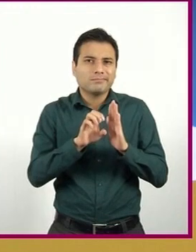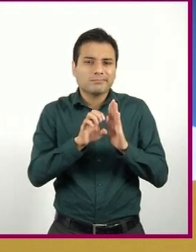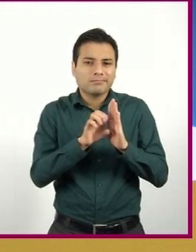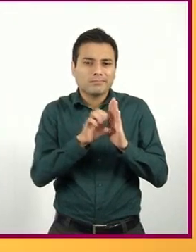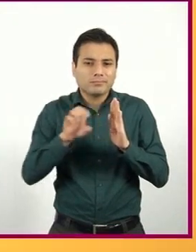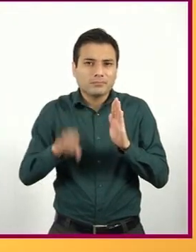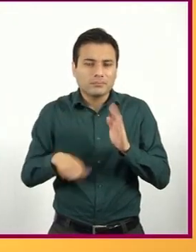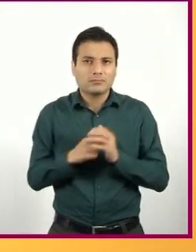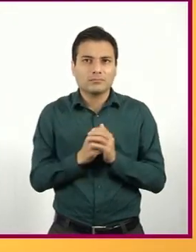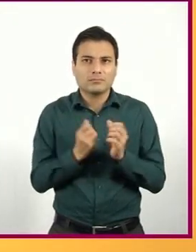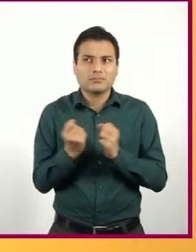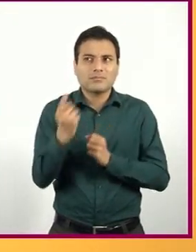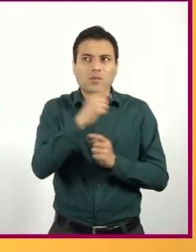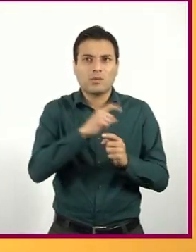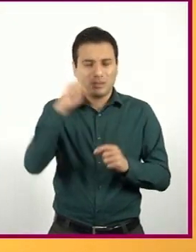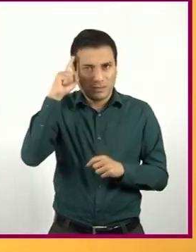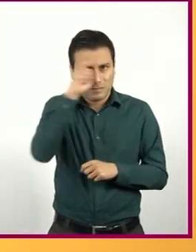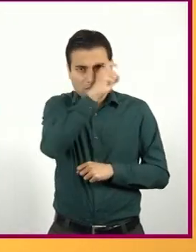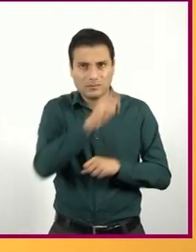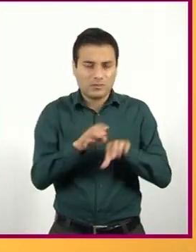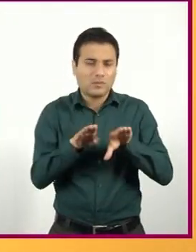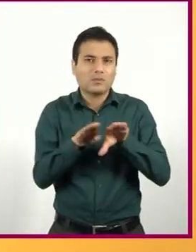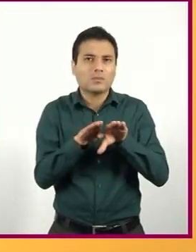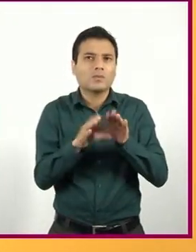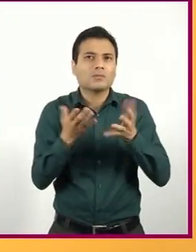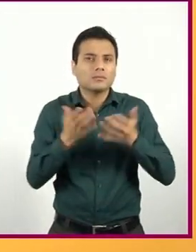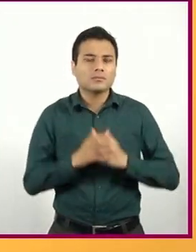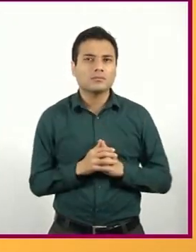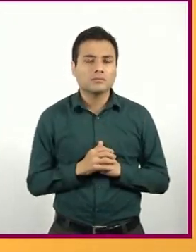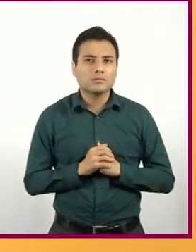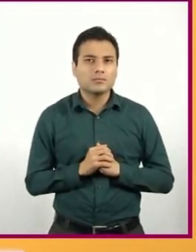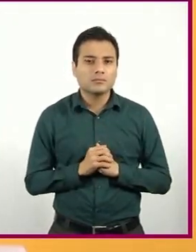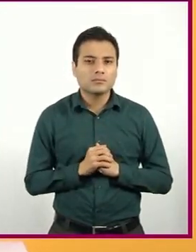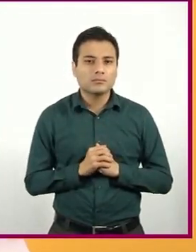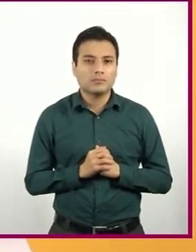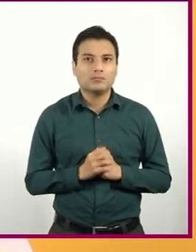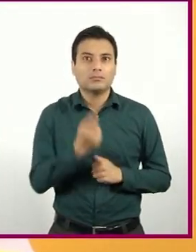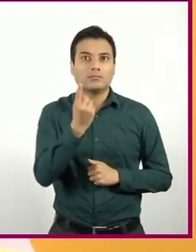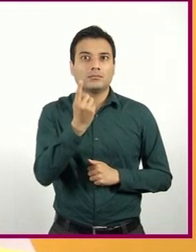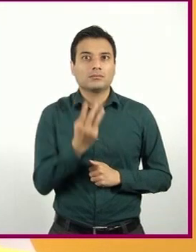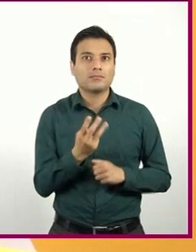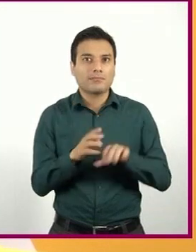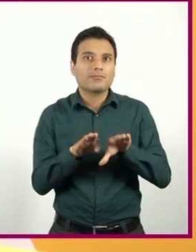hay algunas que no lo sean. A ver, ¿podrías dividirlo en tercios?